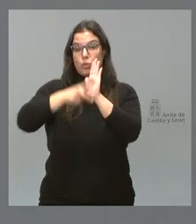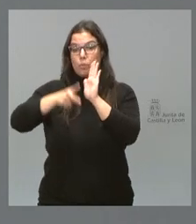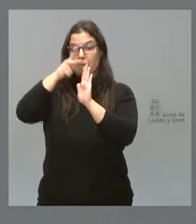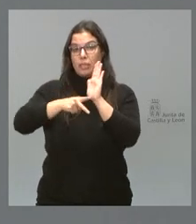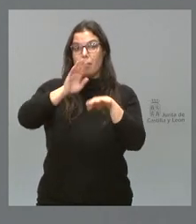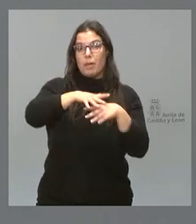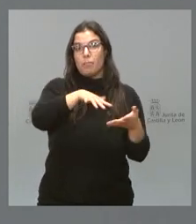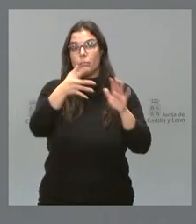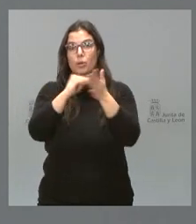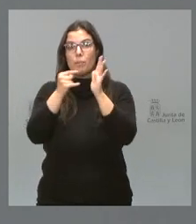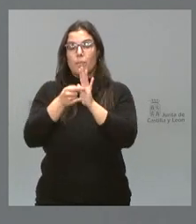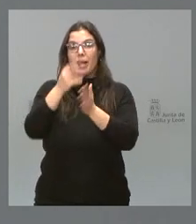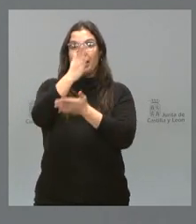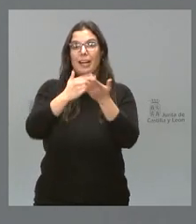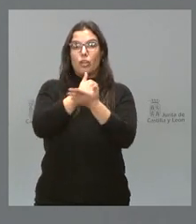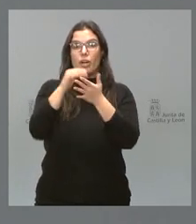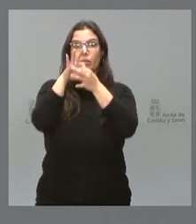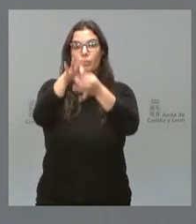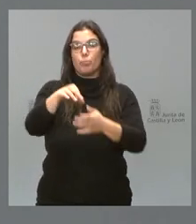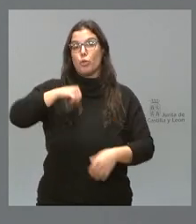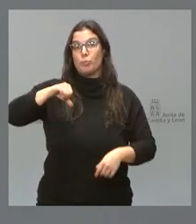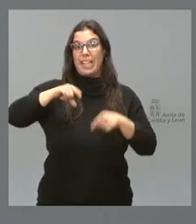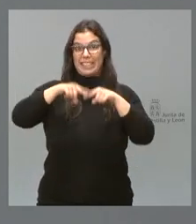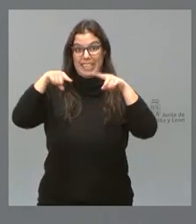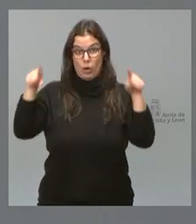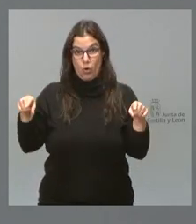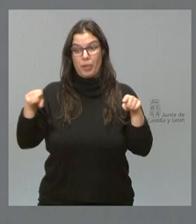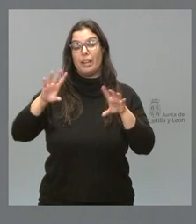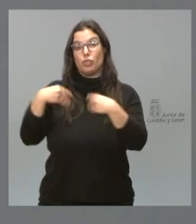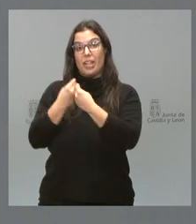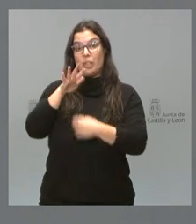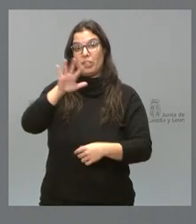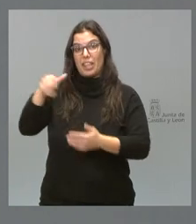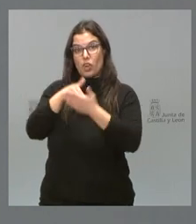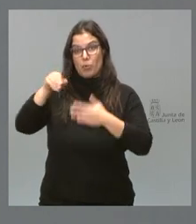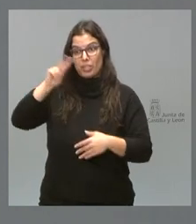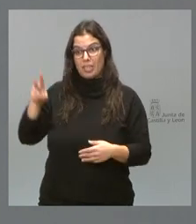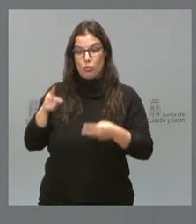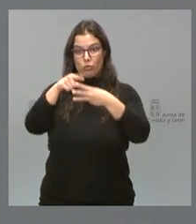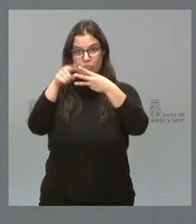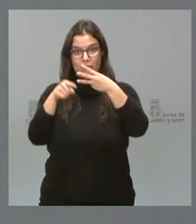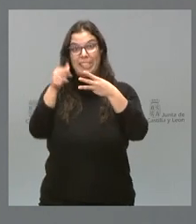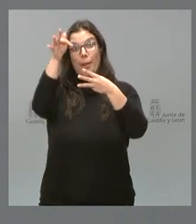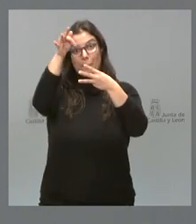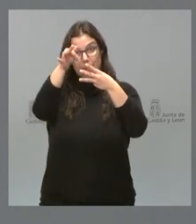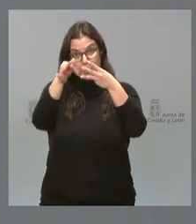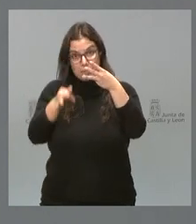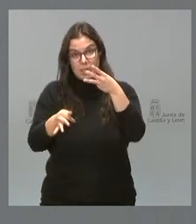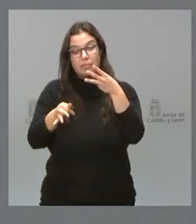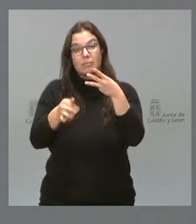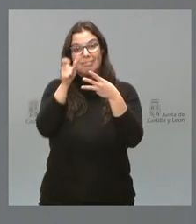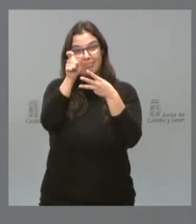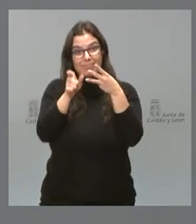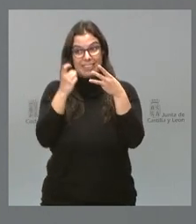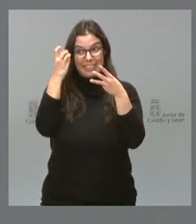regional en relación con el hospital de Segovia por un importe de 55 millones de euros por tanto si sumamos estas